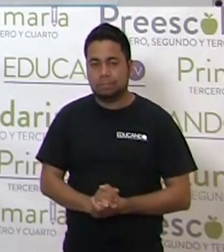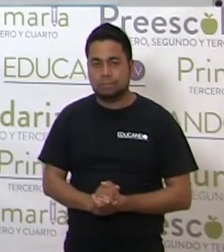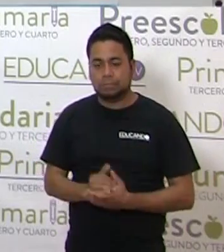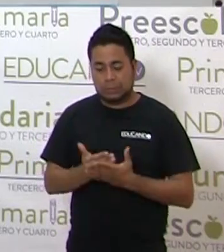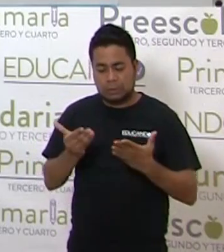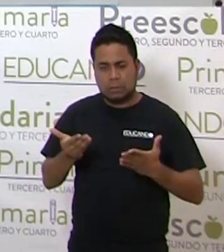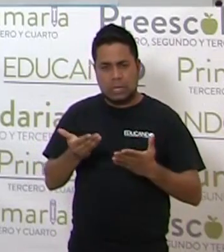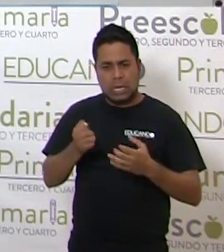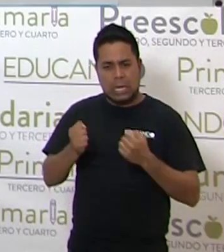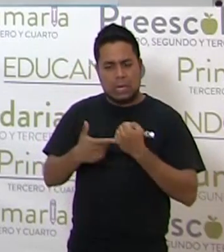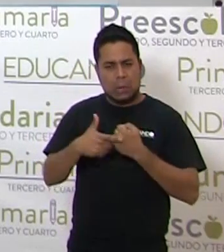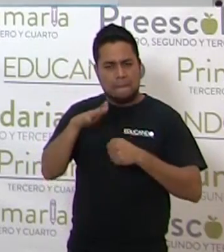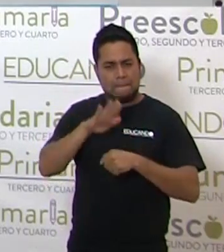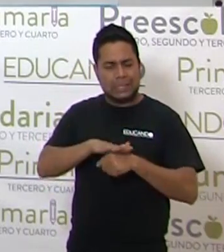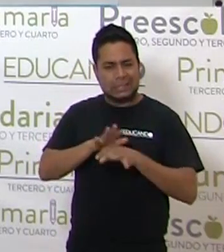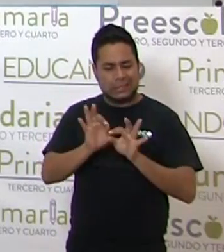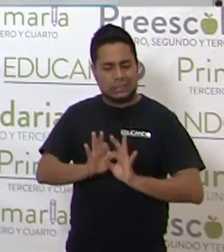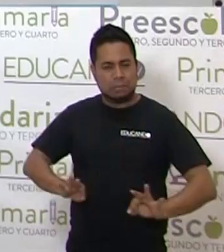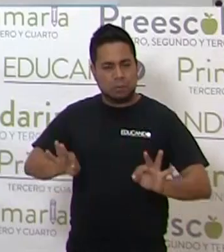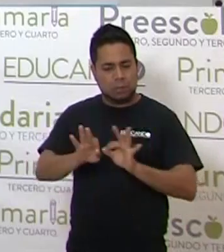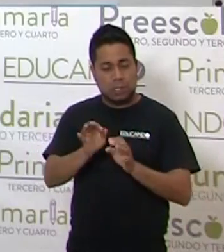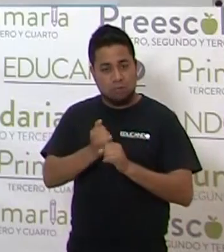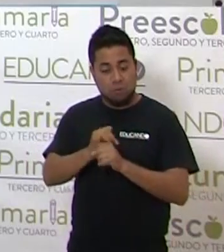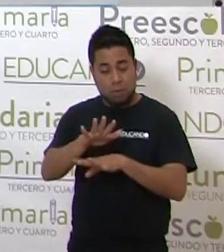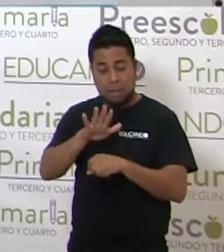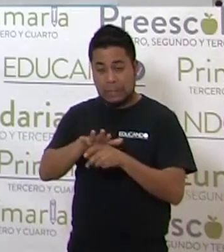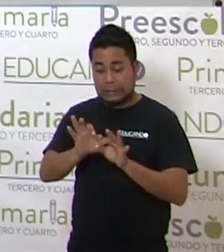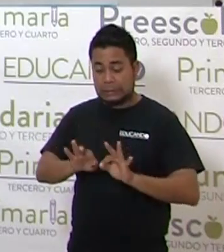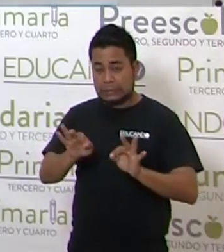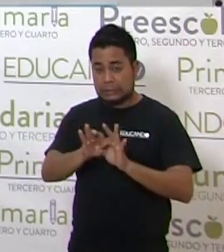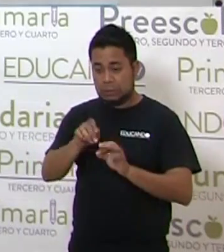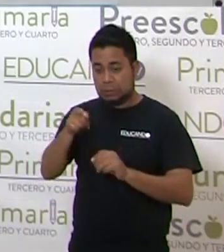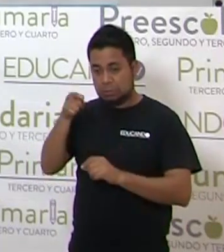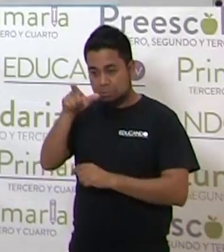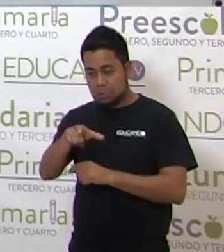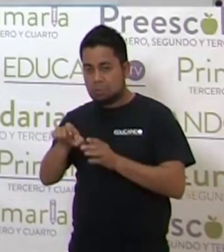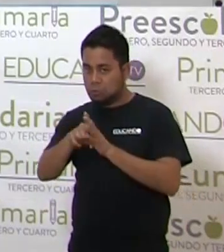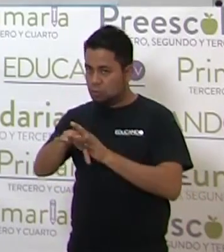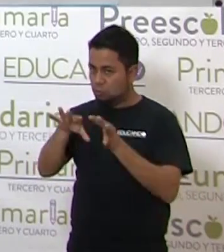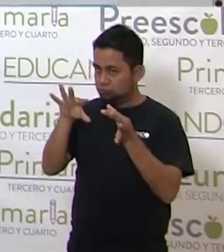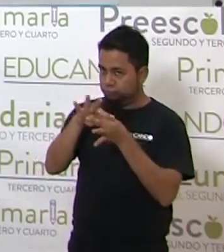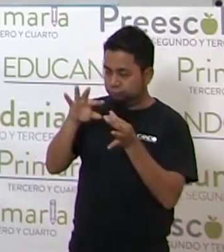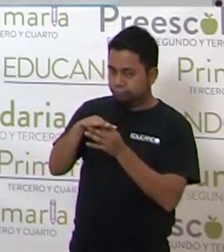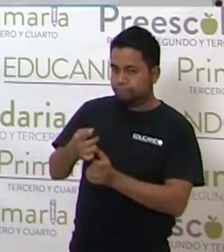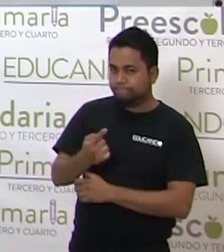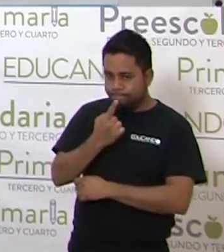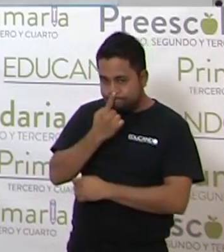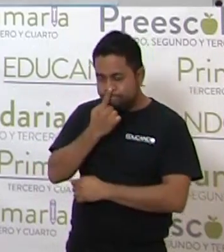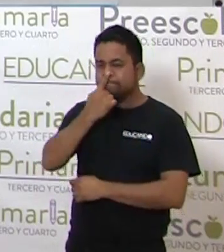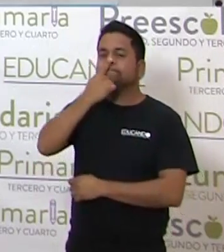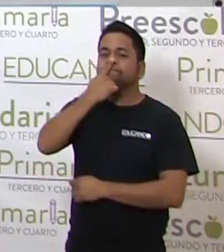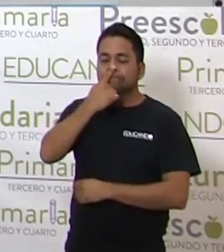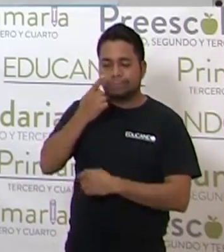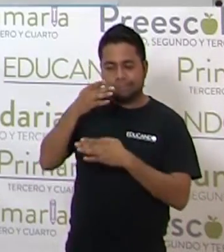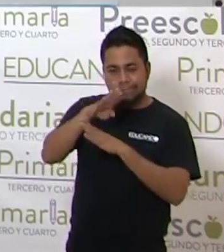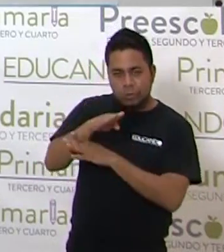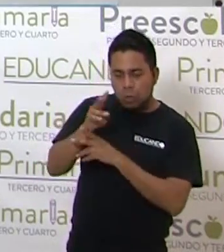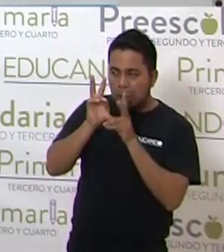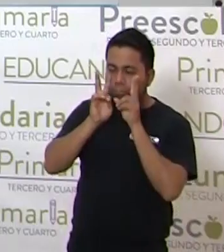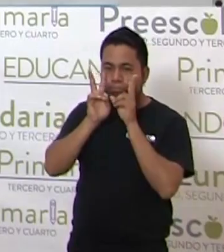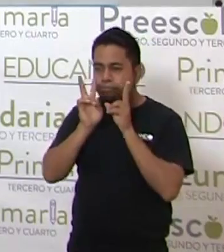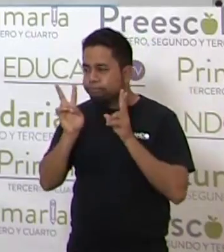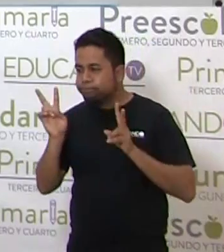más importante, la información más importante es cuando nos explica del olfato, cuando nos explica de la